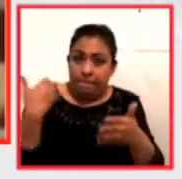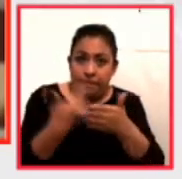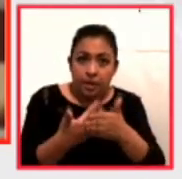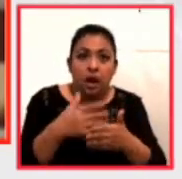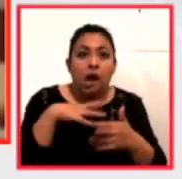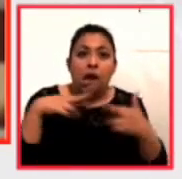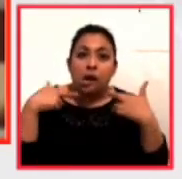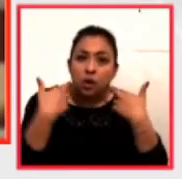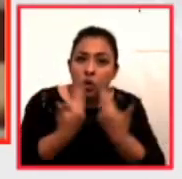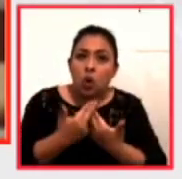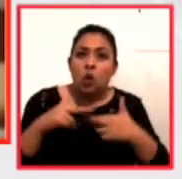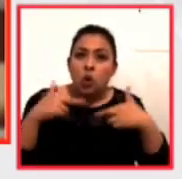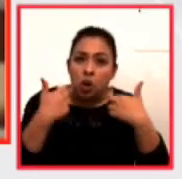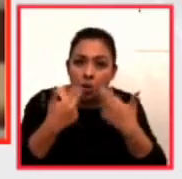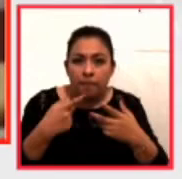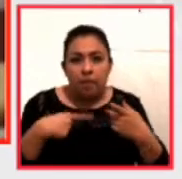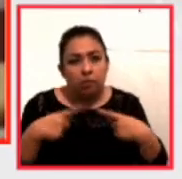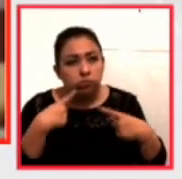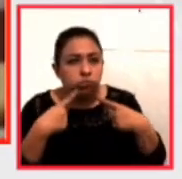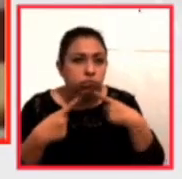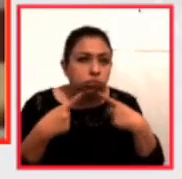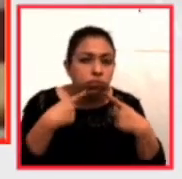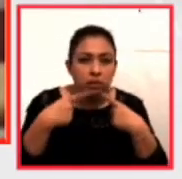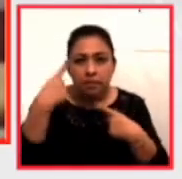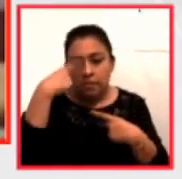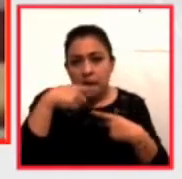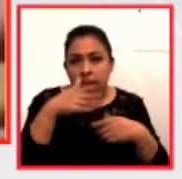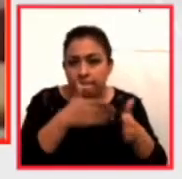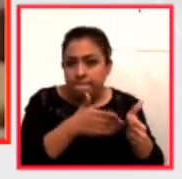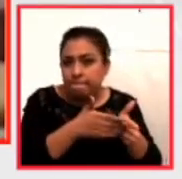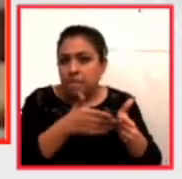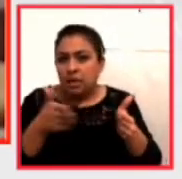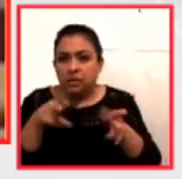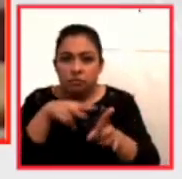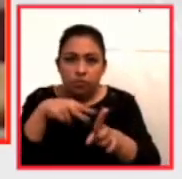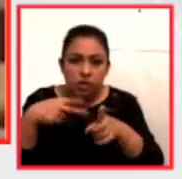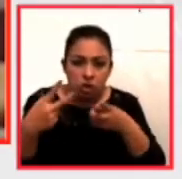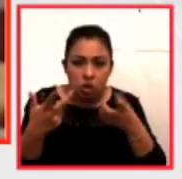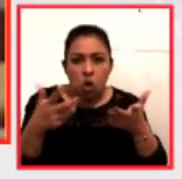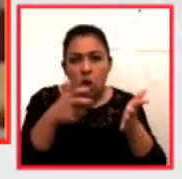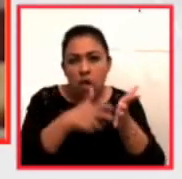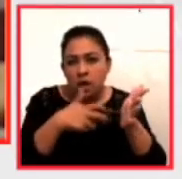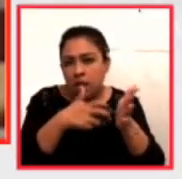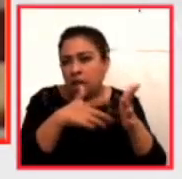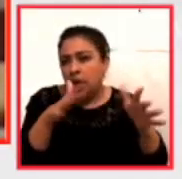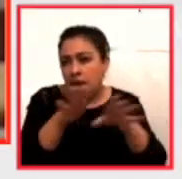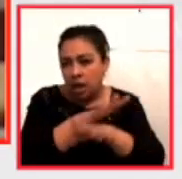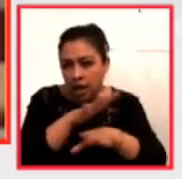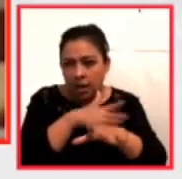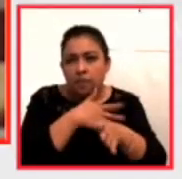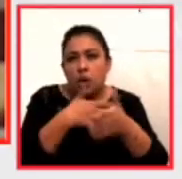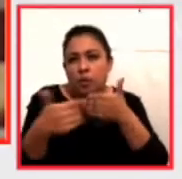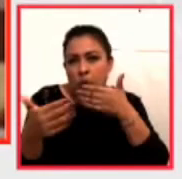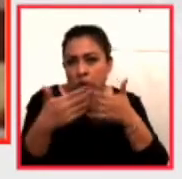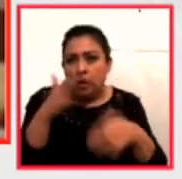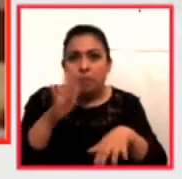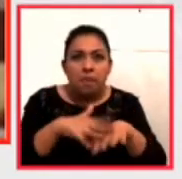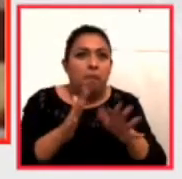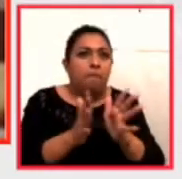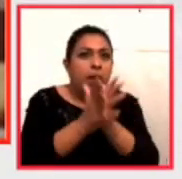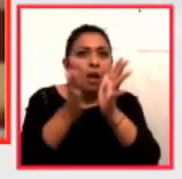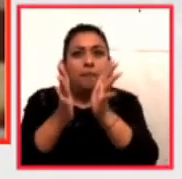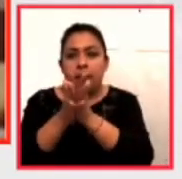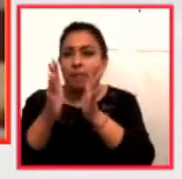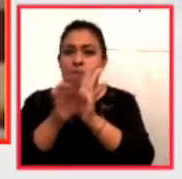reuniendo los negociadores para tratar de ampliar la visión y la actualización, y hacerlo todavía mucho más dinámico. Por